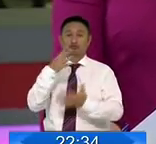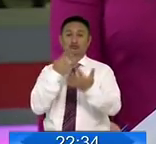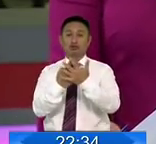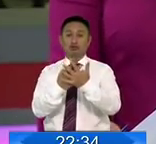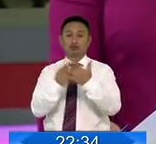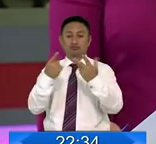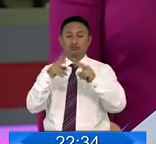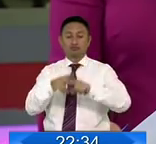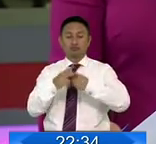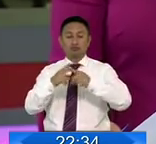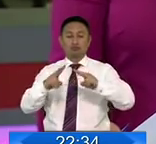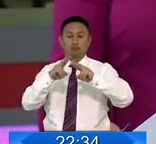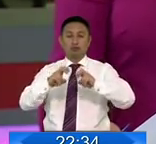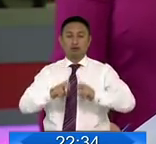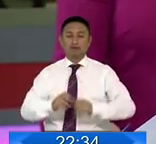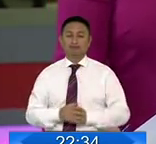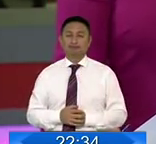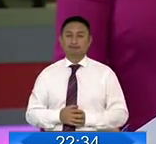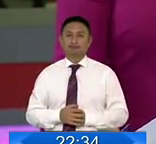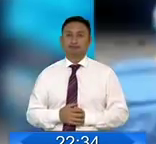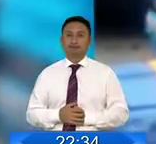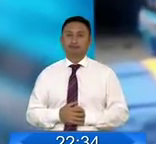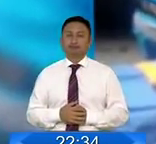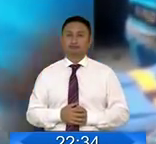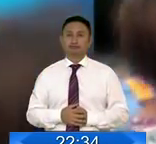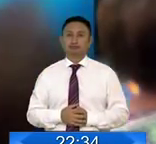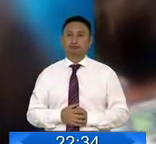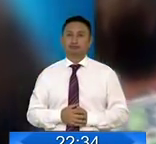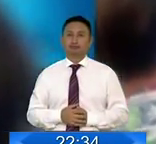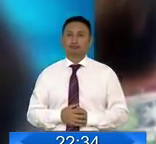para las indagaciones del caso.